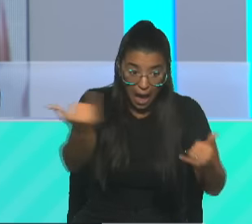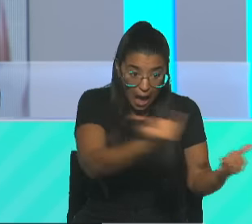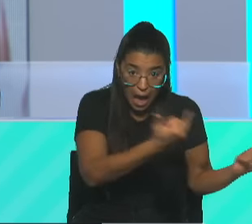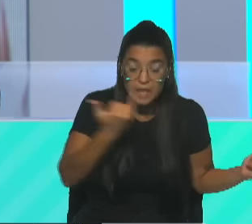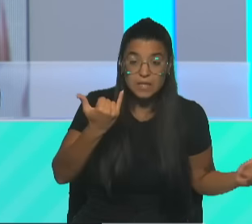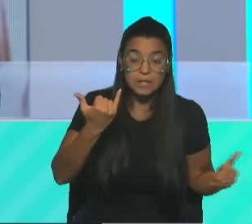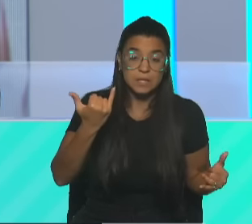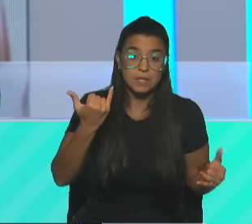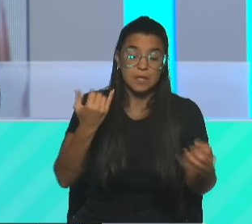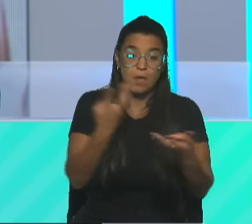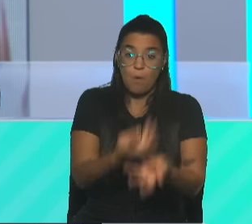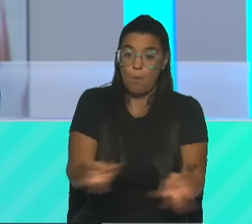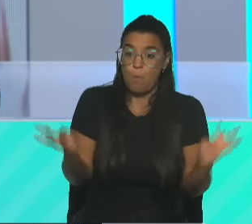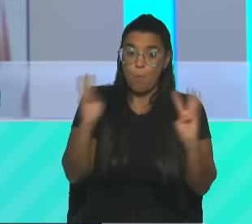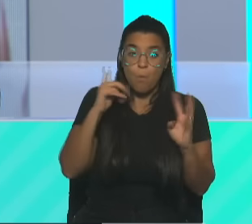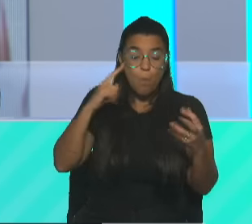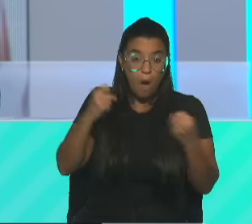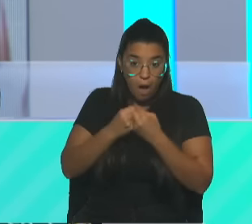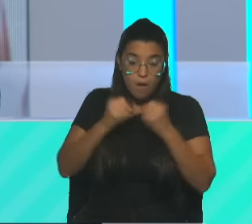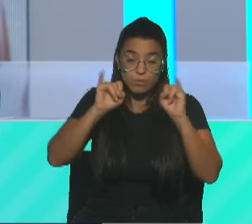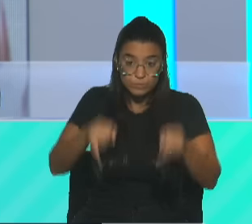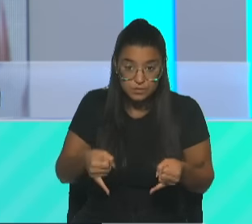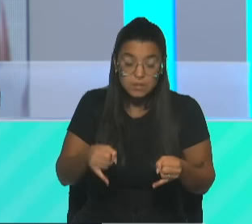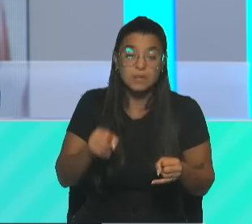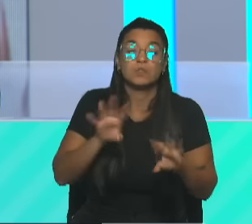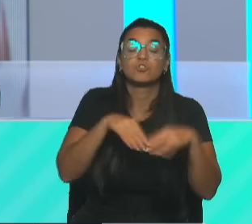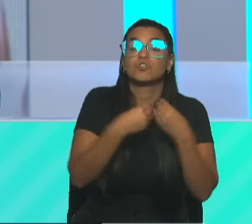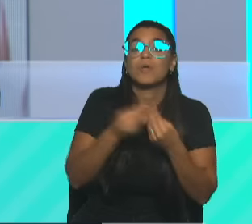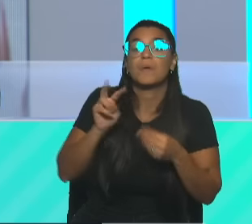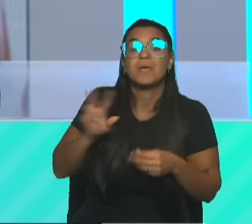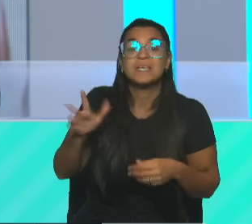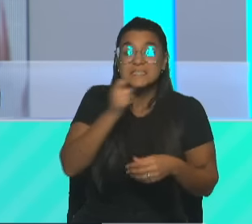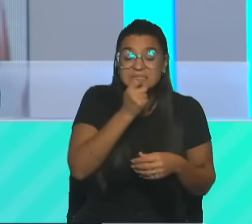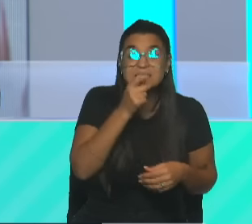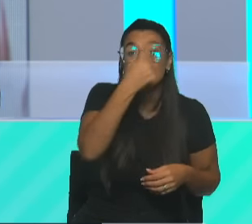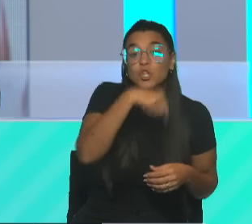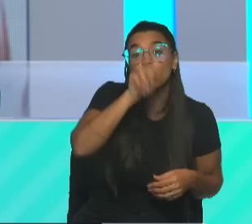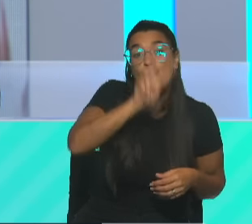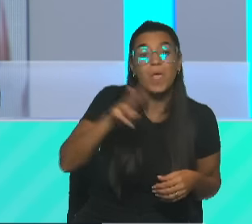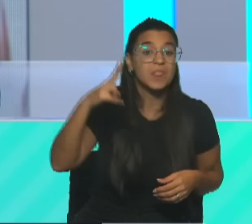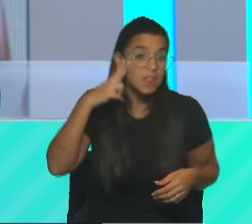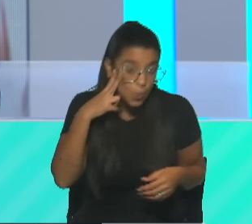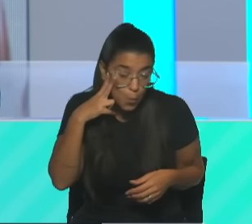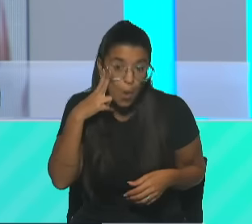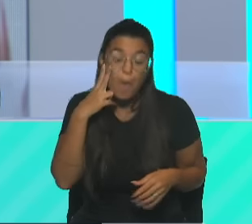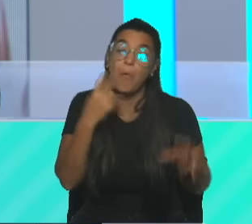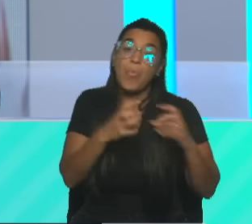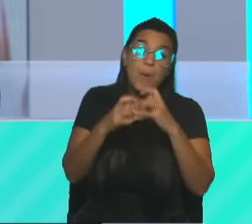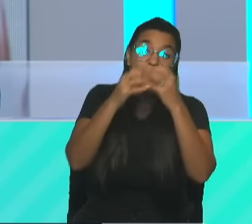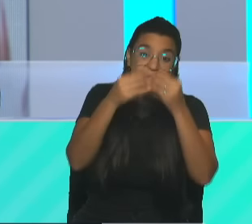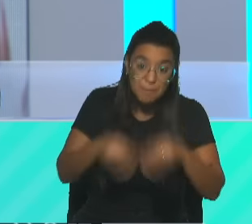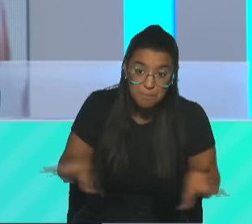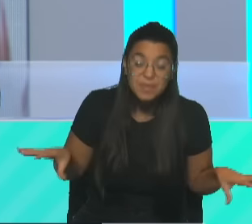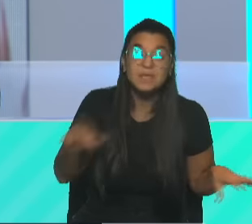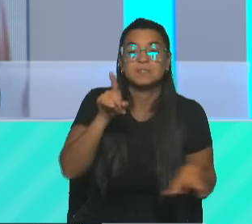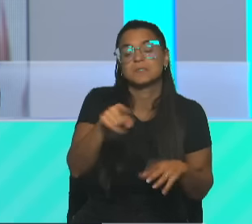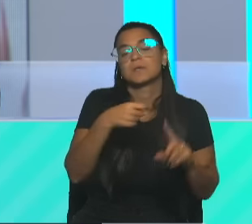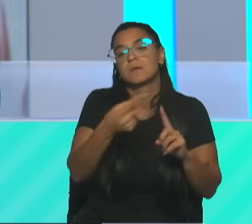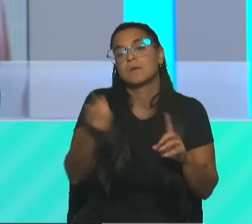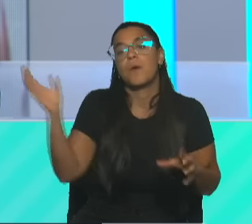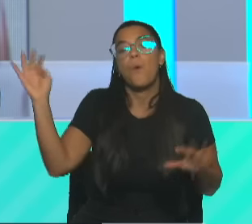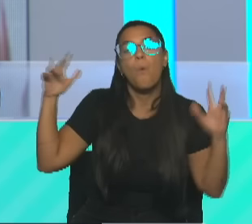recordemos hacemos coalición Federal son 23 si están los 129 y se inicia el debate baja también al recinto el